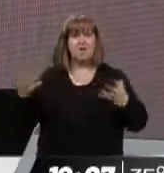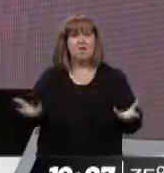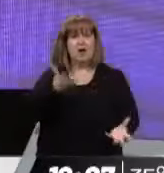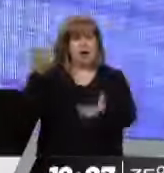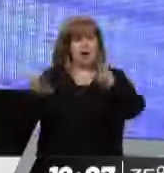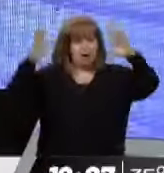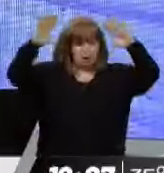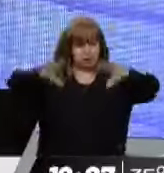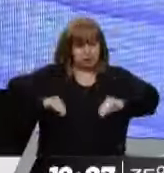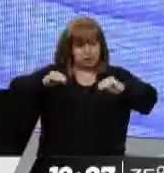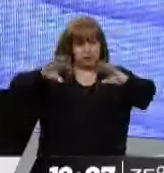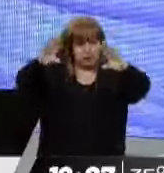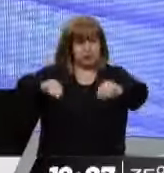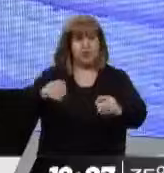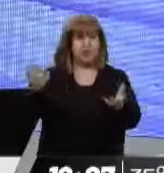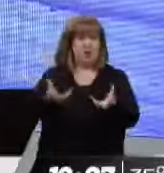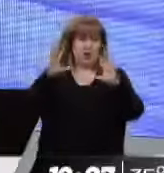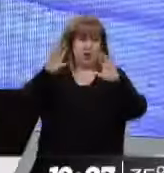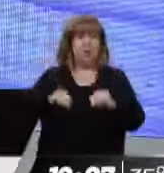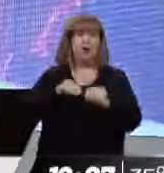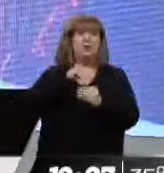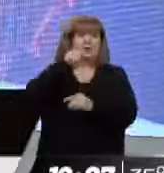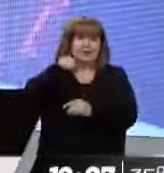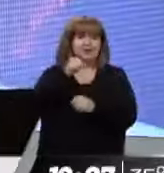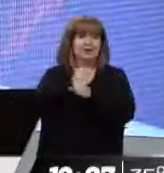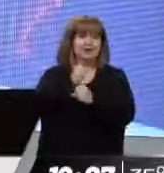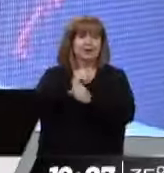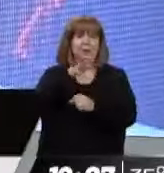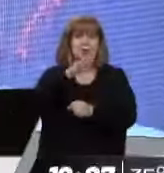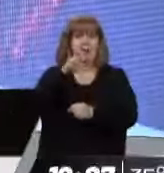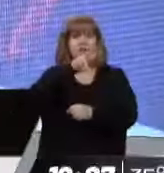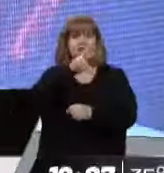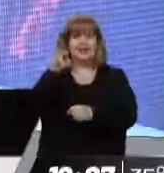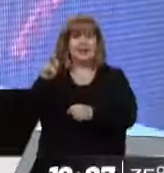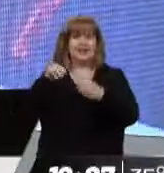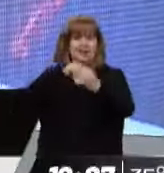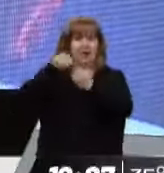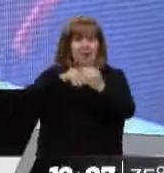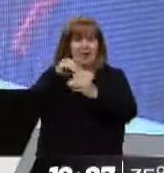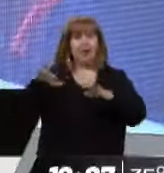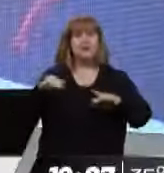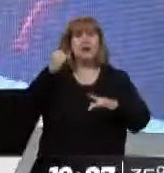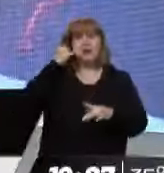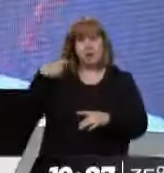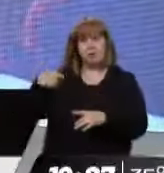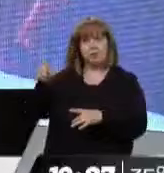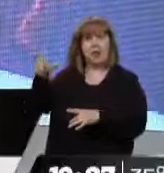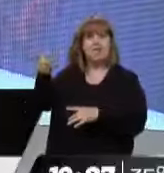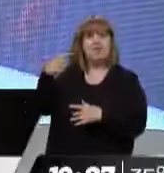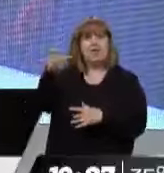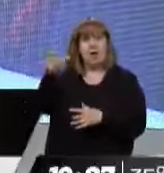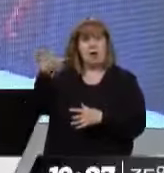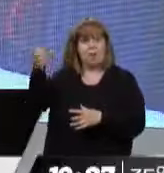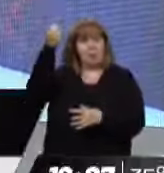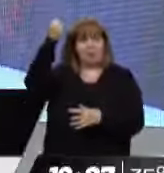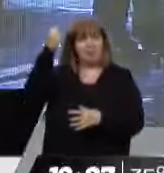Bueno, apareció un video que puede ser decisivo porque es material que grababa todo lo que ocurría durante la madrugada. Al menos